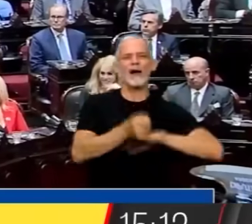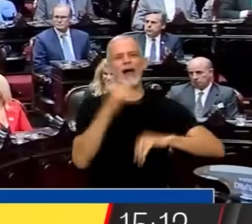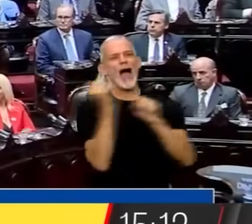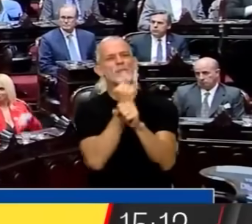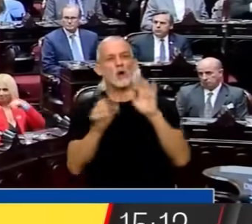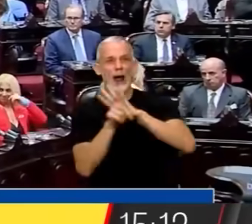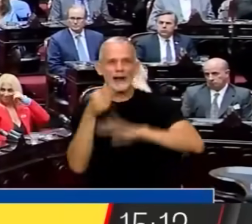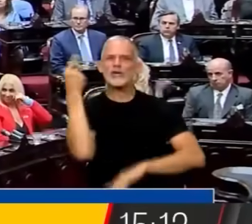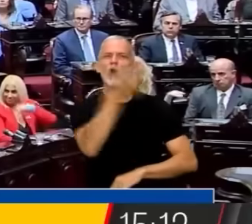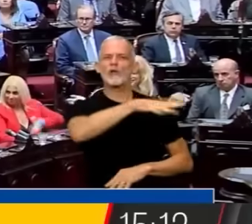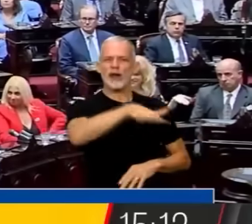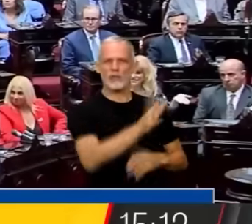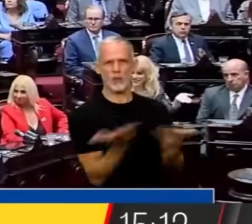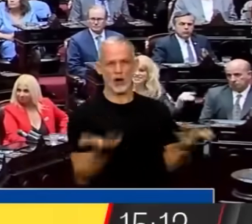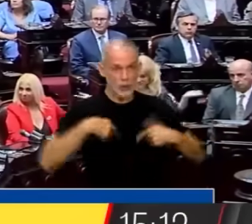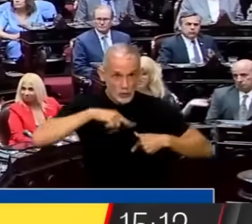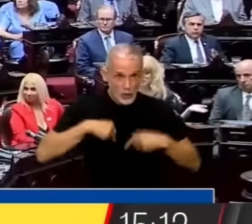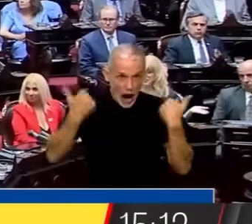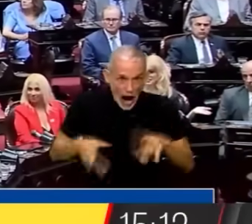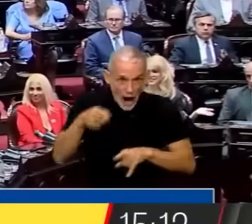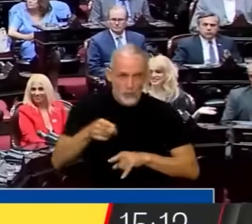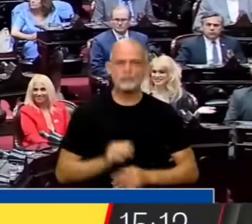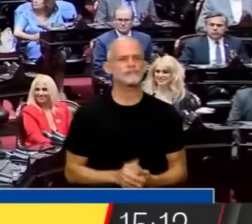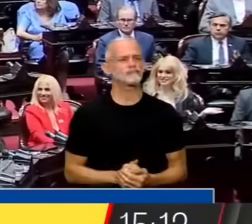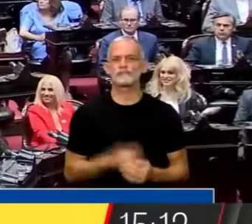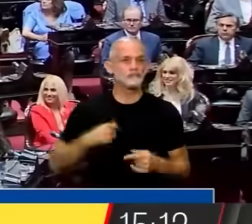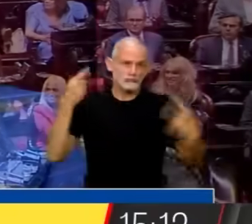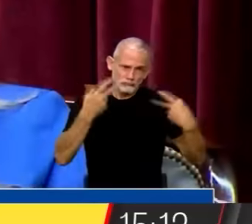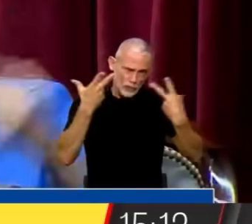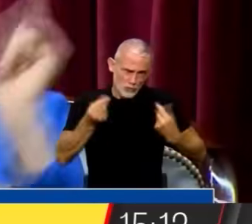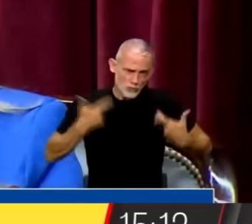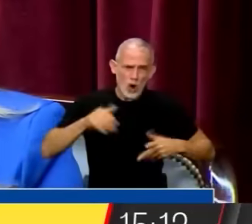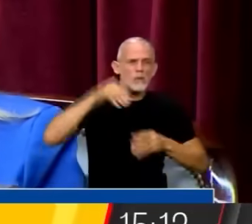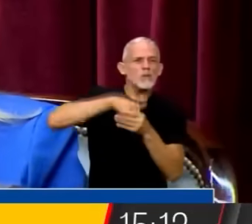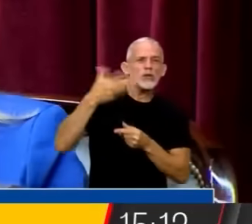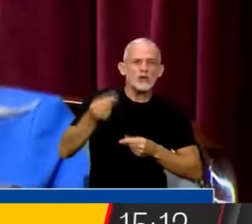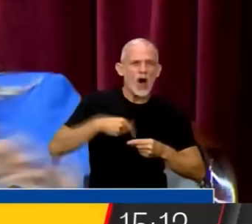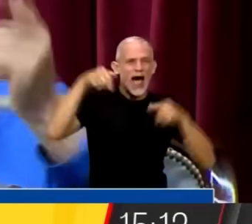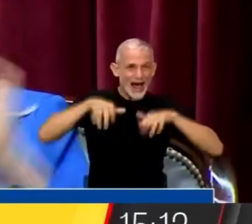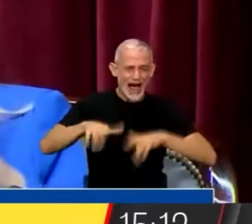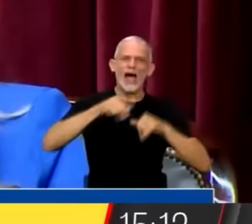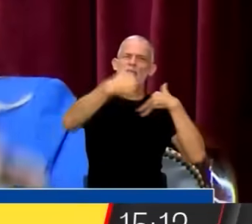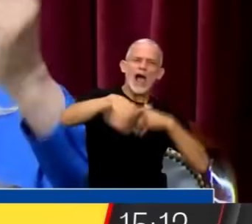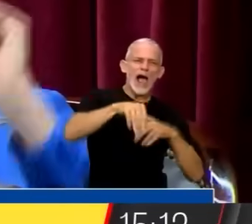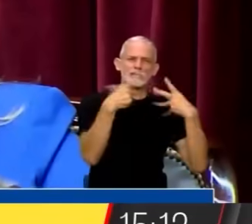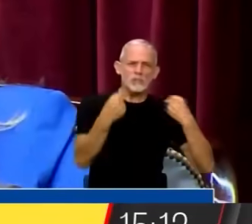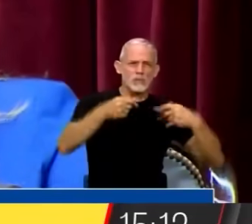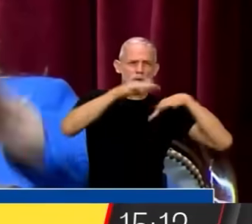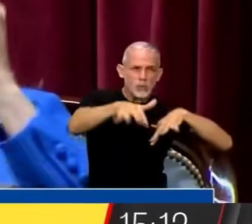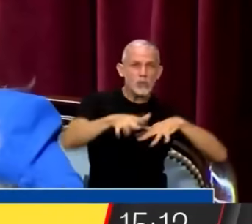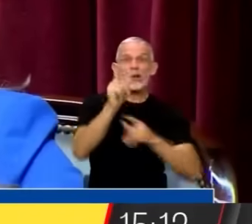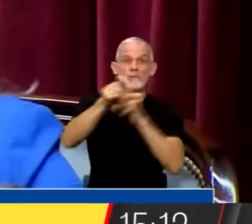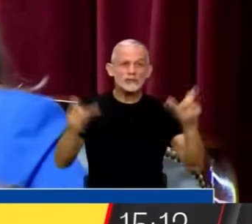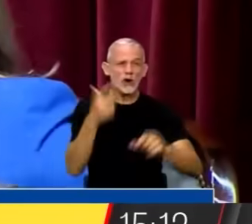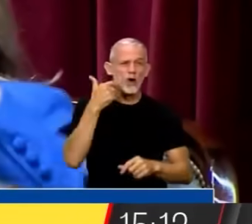esas leyes contra el pueblo. Nosotros nos vamos a oponer aquí adentro, en la calle y allí donde los trabajadores,